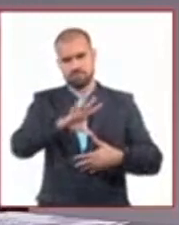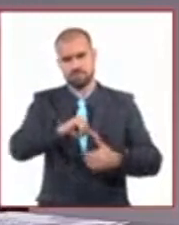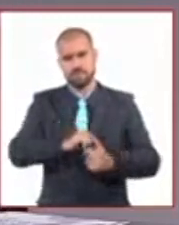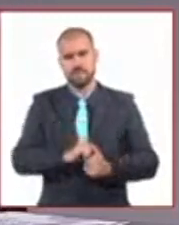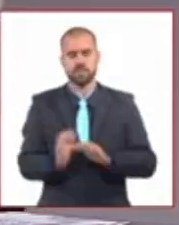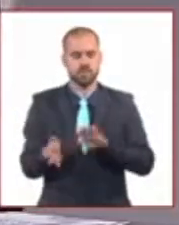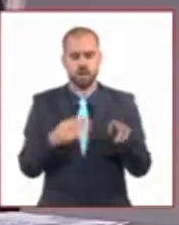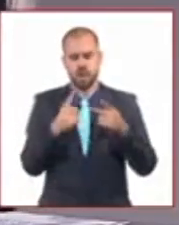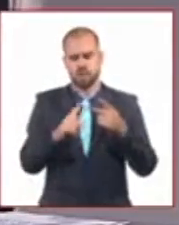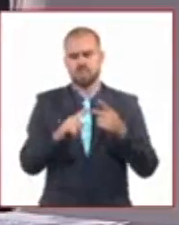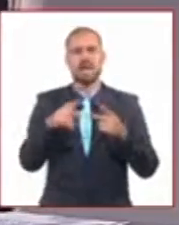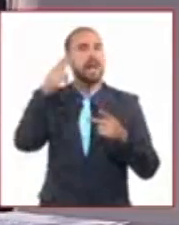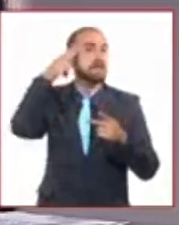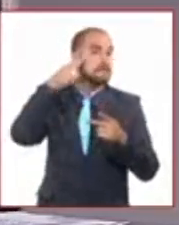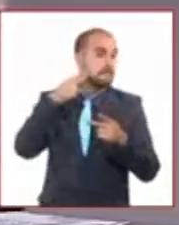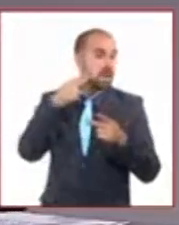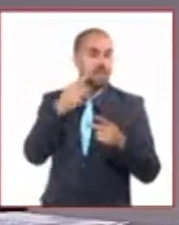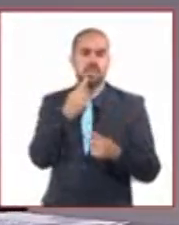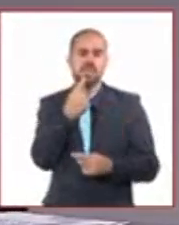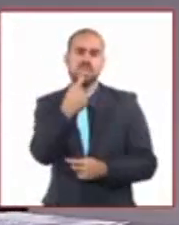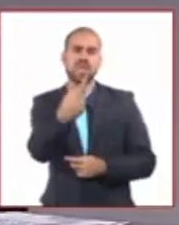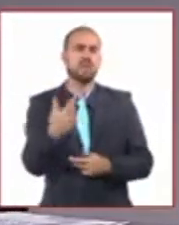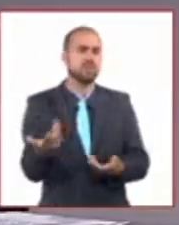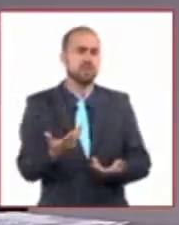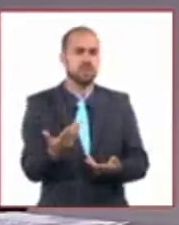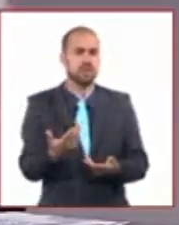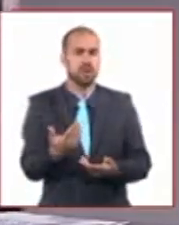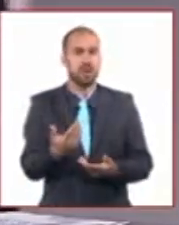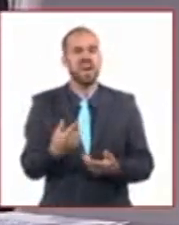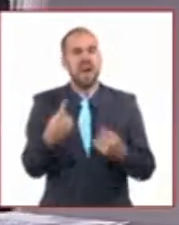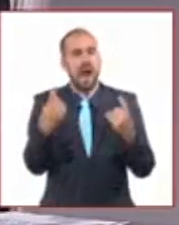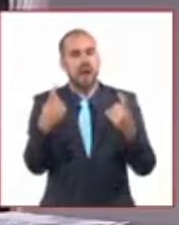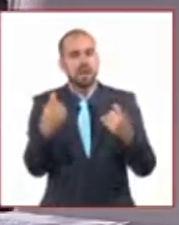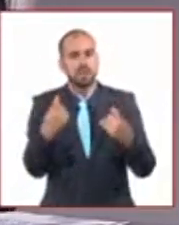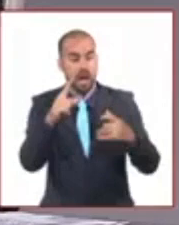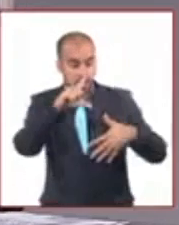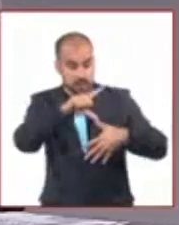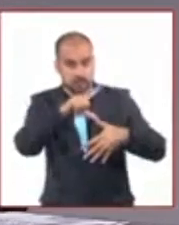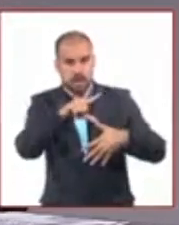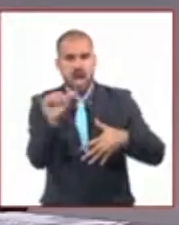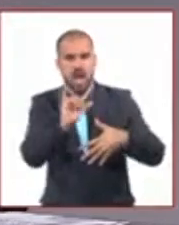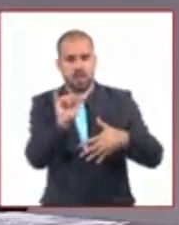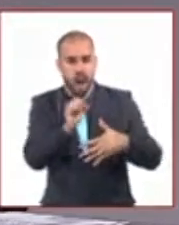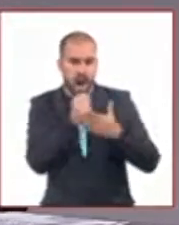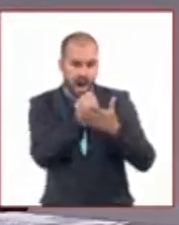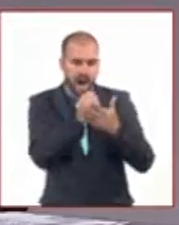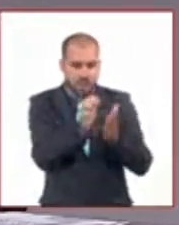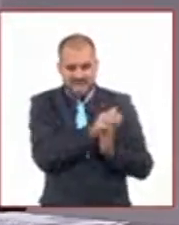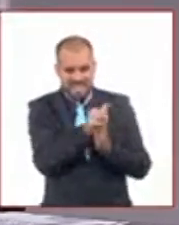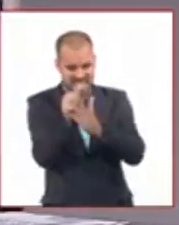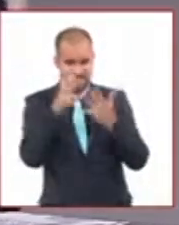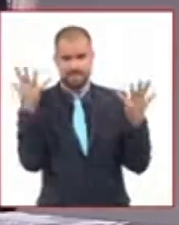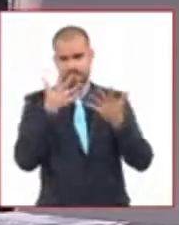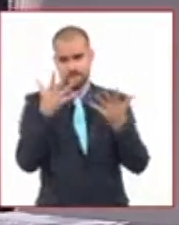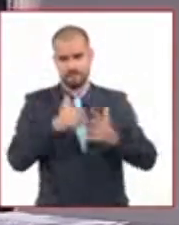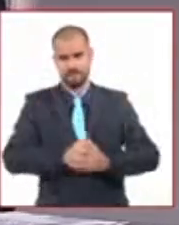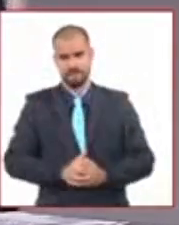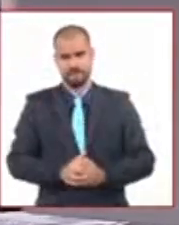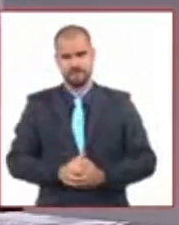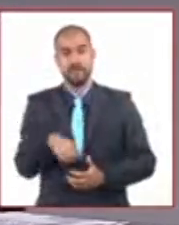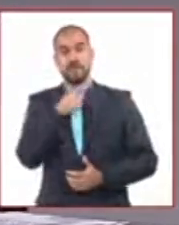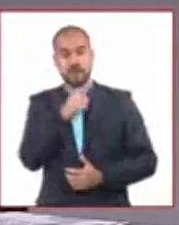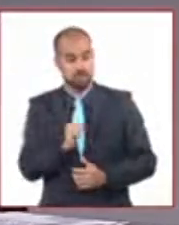dijo moral y luces es lo que necesita américa latina américa latina' encontrar a sus luces